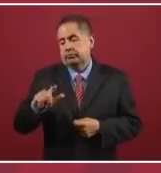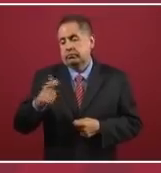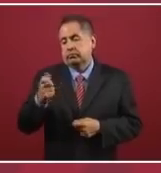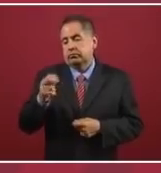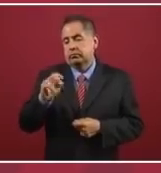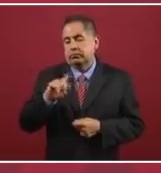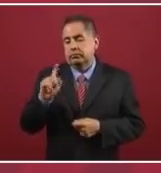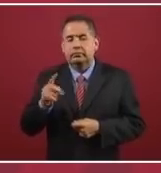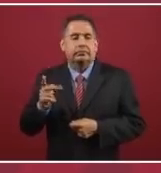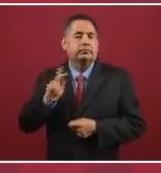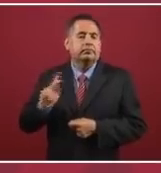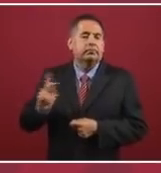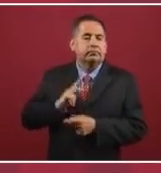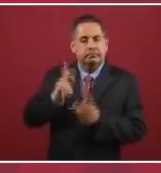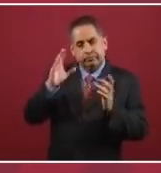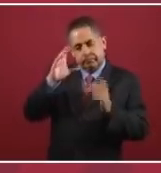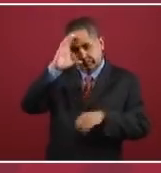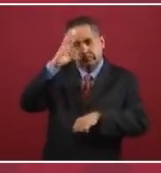compadre.